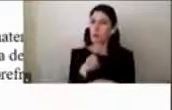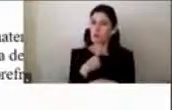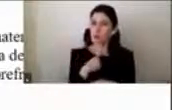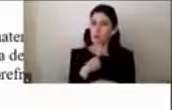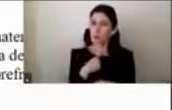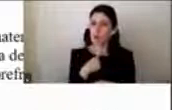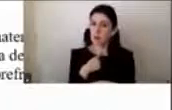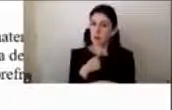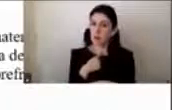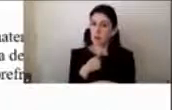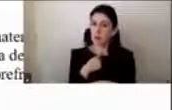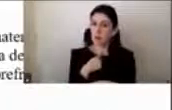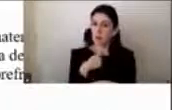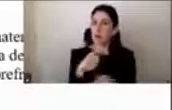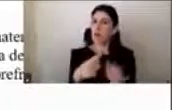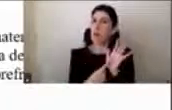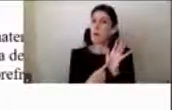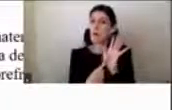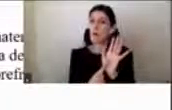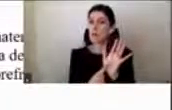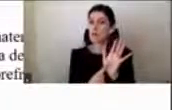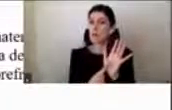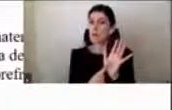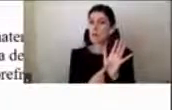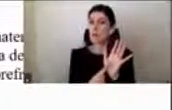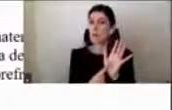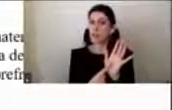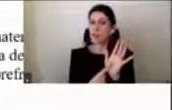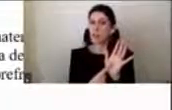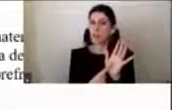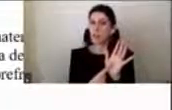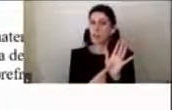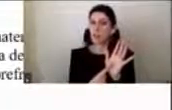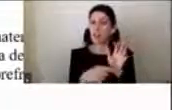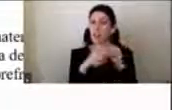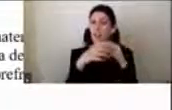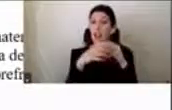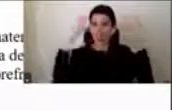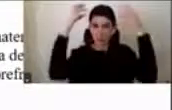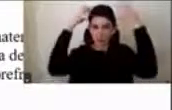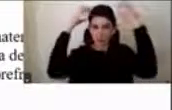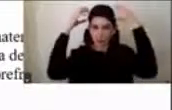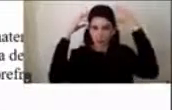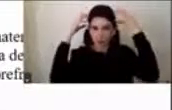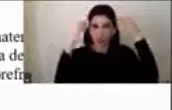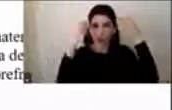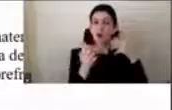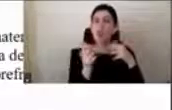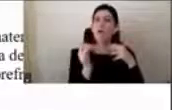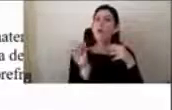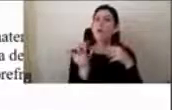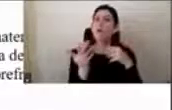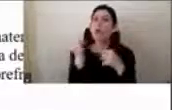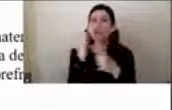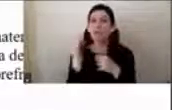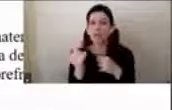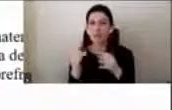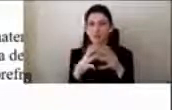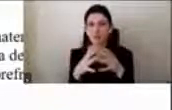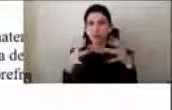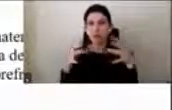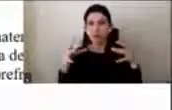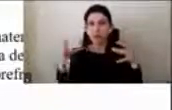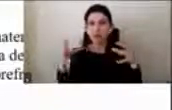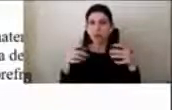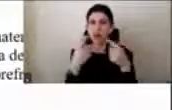lo que hace es indicar cuántas veces más grande es estas estructuras en las distintas especies, y sus resultados muestran que, por ejemplo,